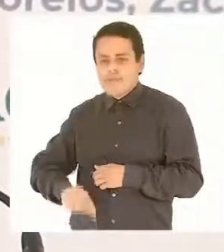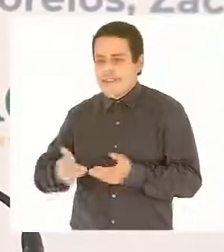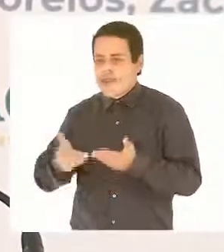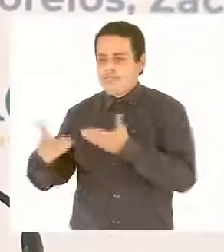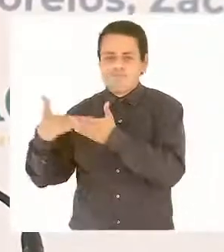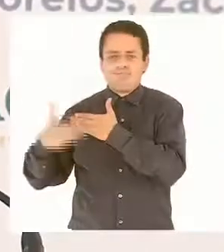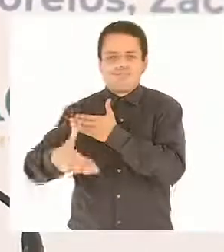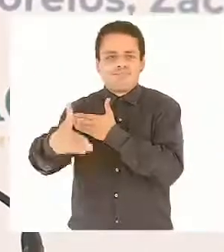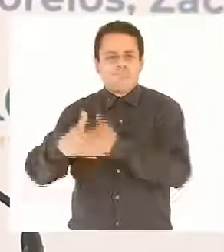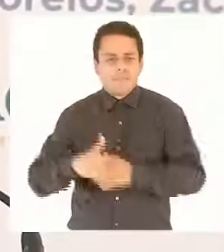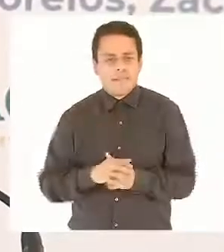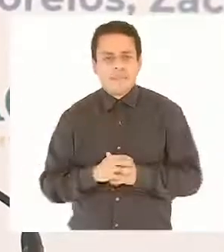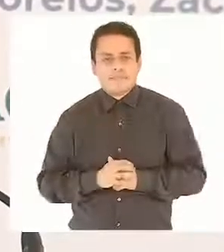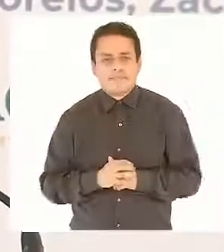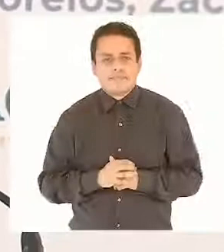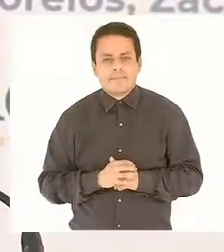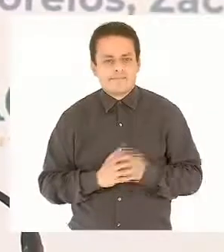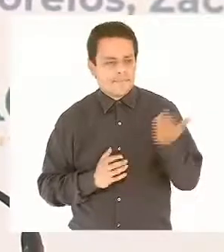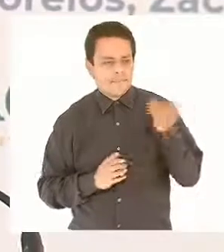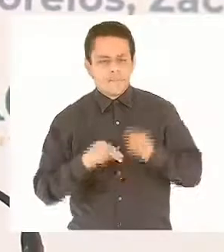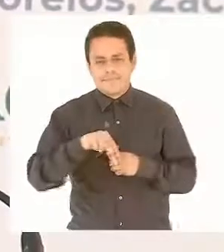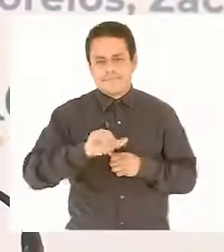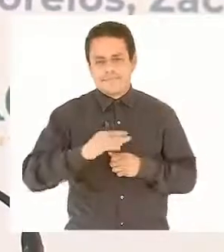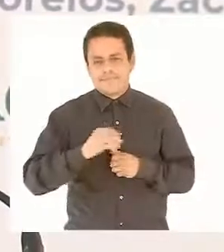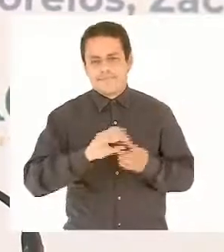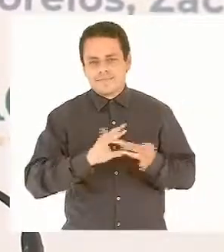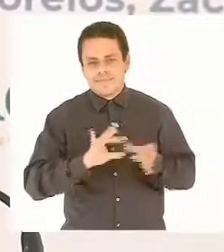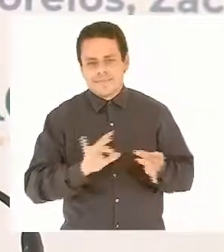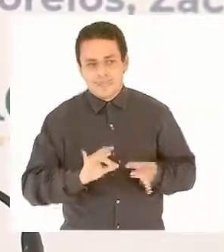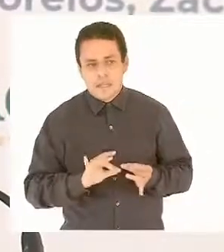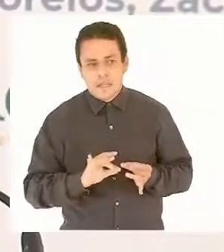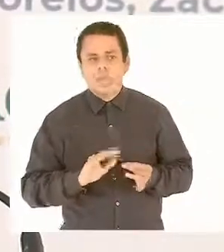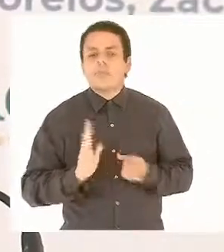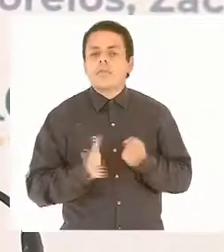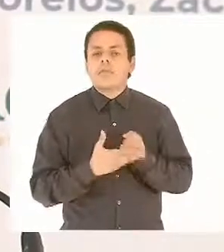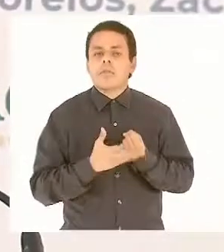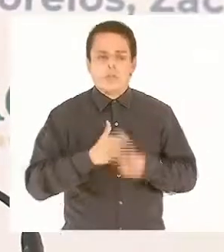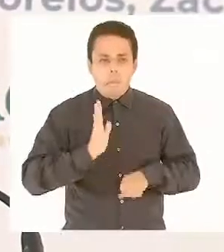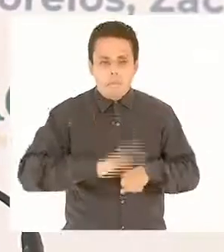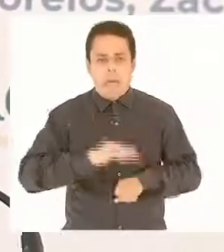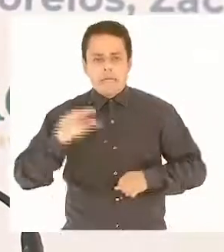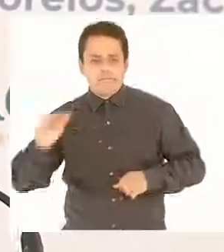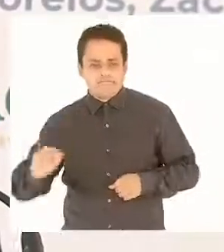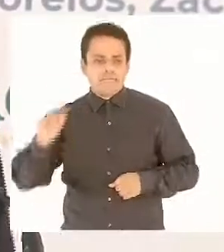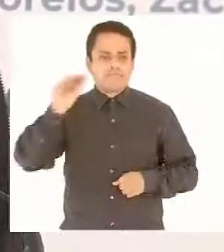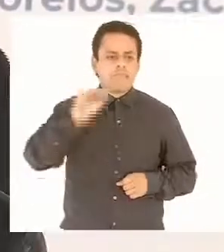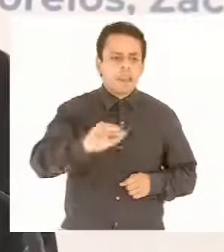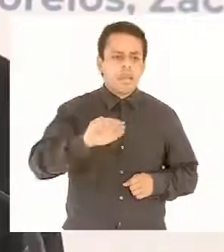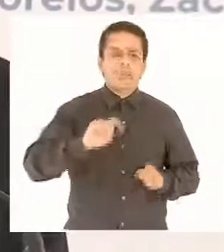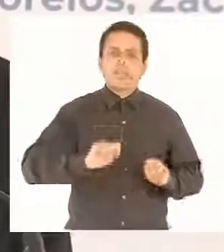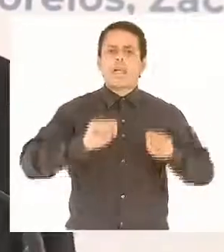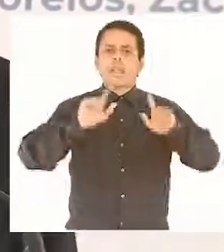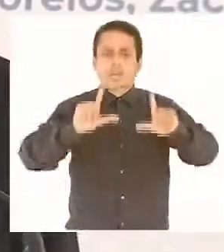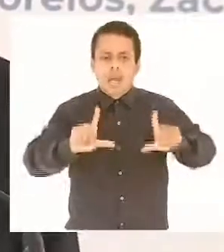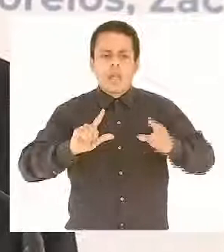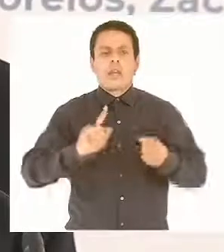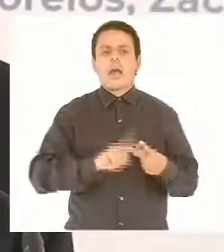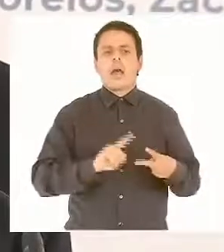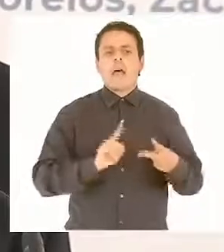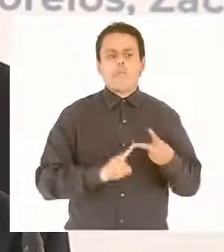Nacho. Y vamos a ampliarlo a Tlaxcala, a